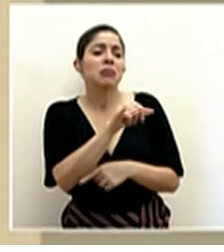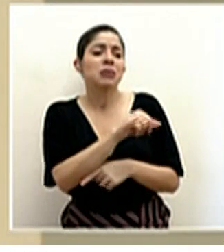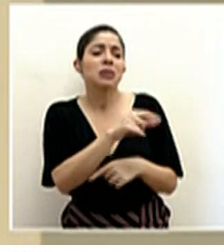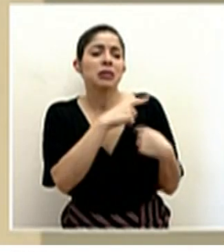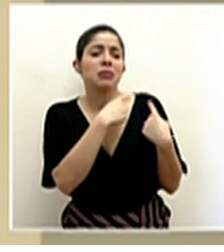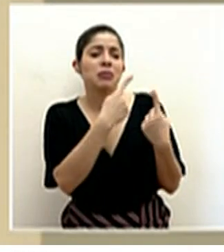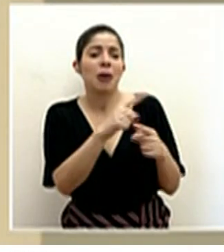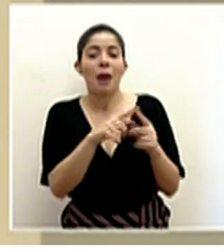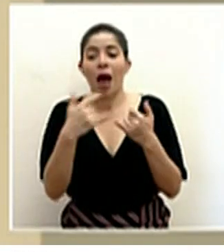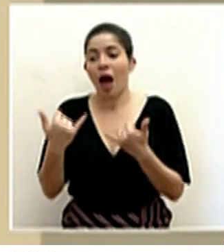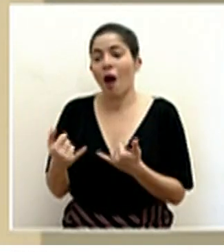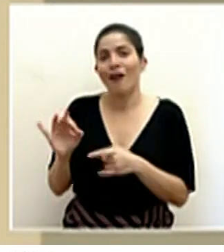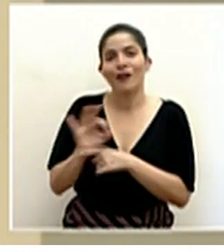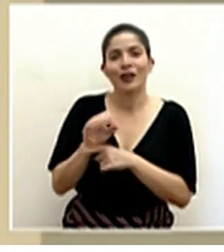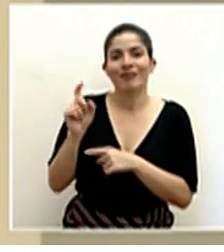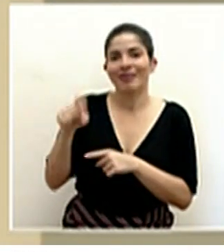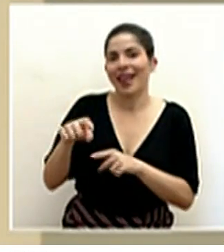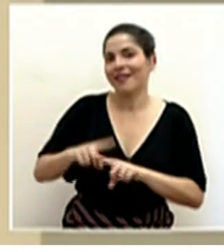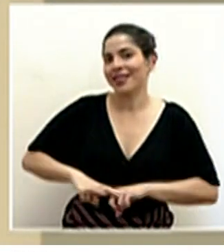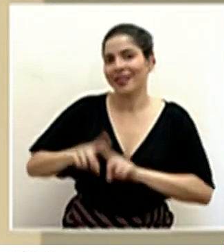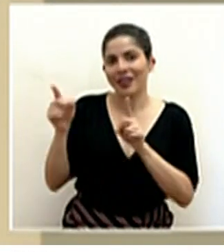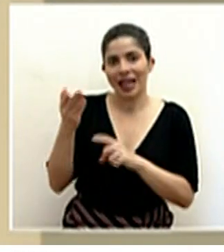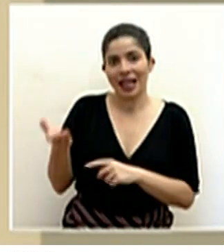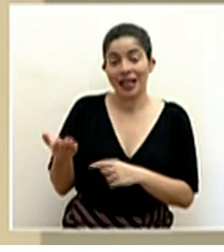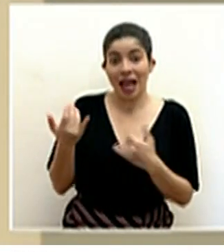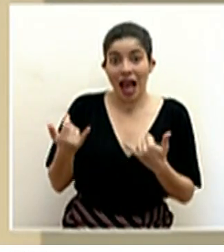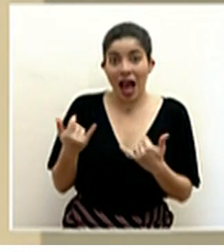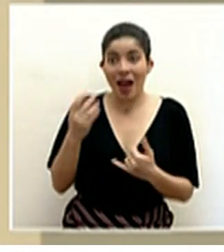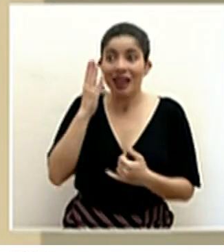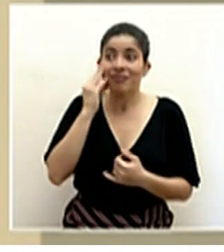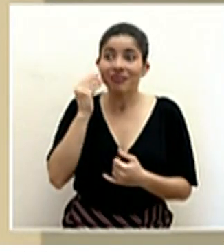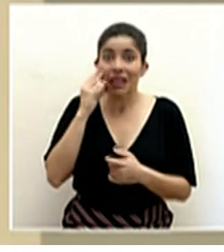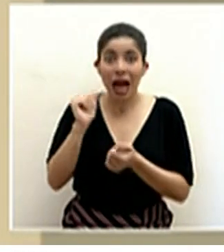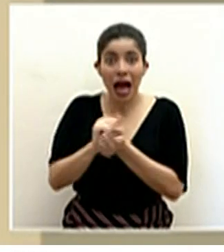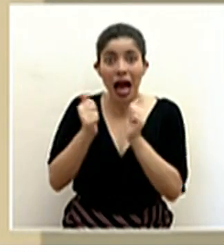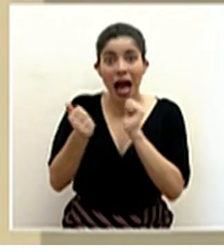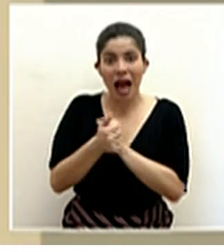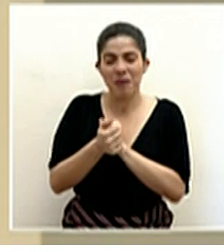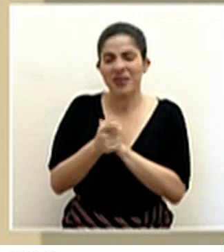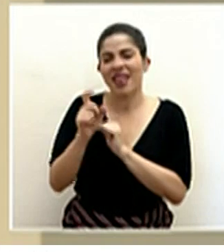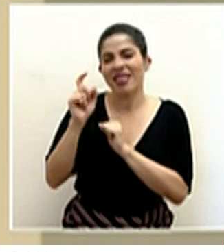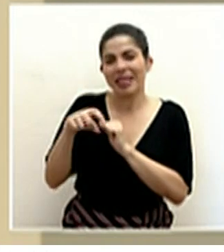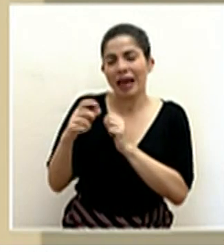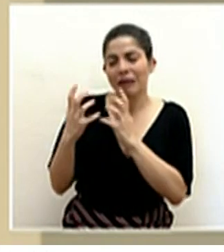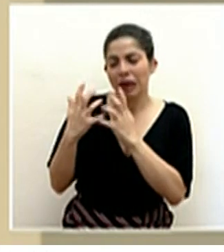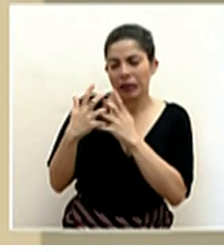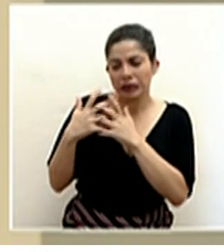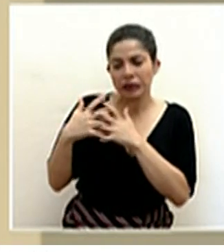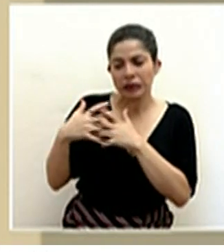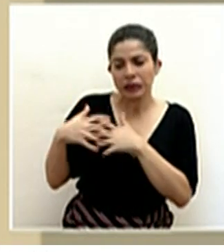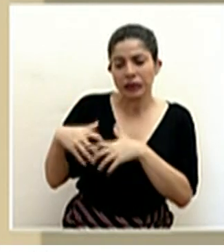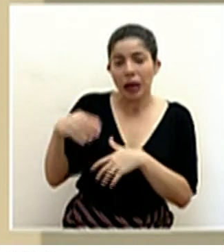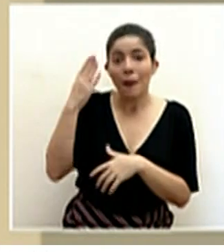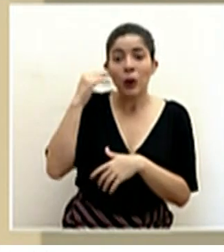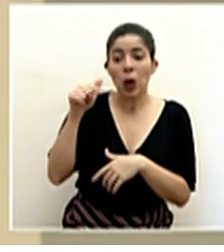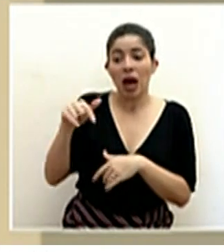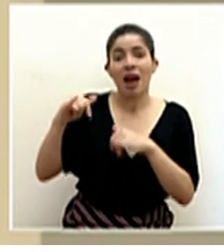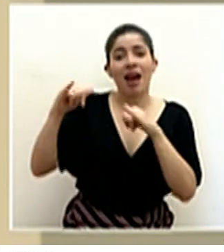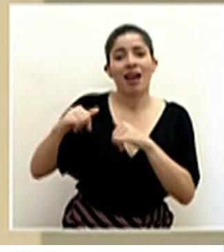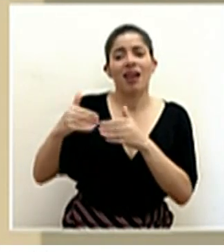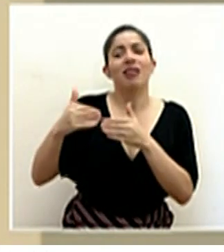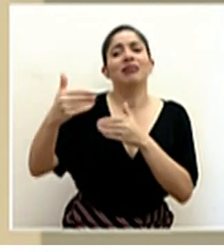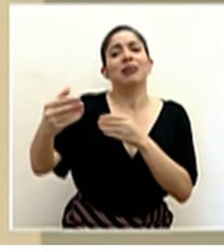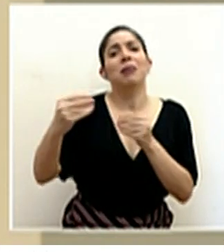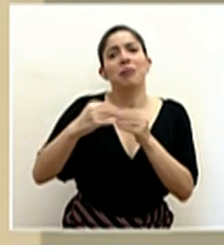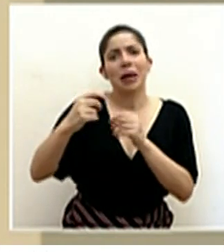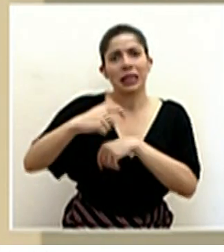de otra manera. Yo creo que con este cambio que estamos viviendo, pues nos vamos a tener que ir acomodando, porque esto está aquí para un mediano